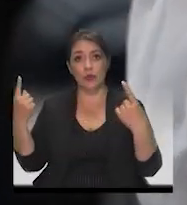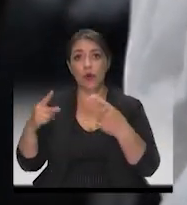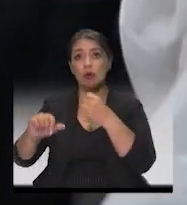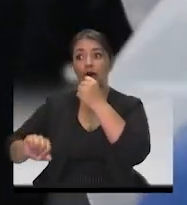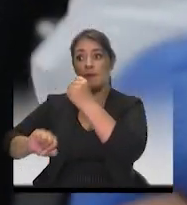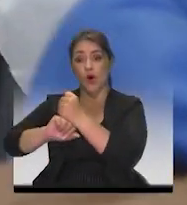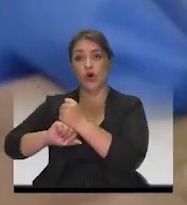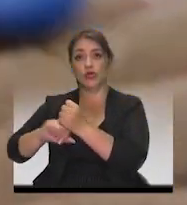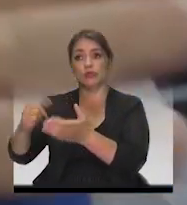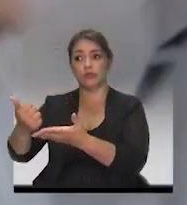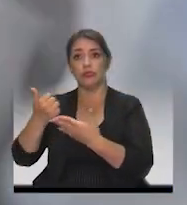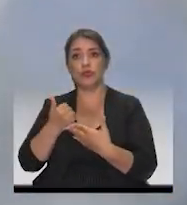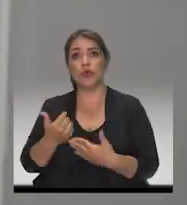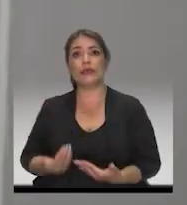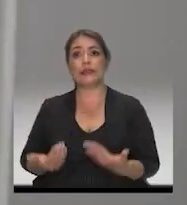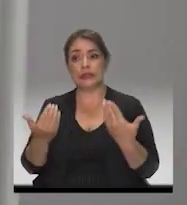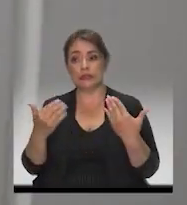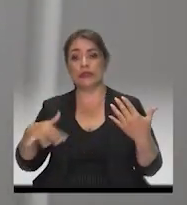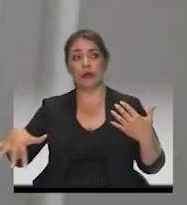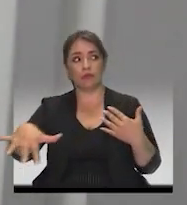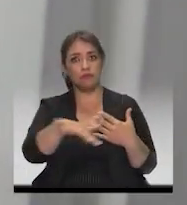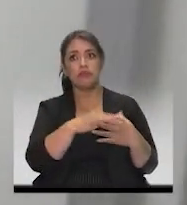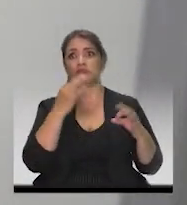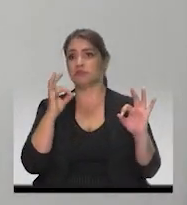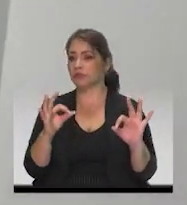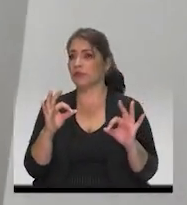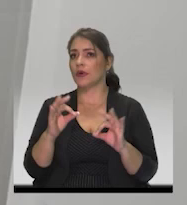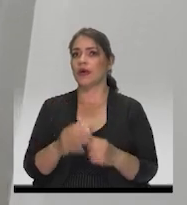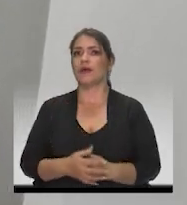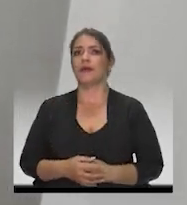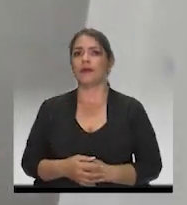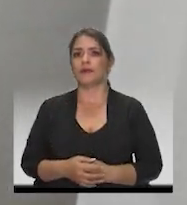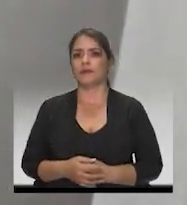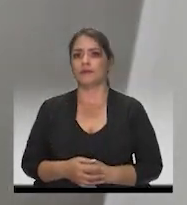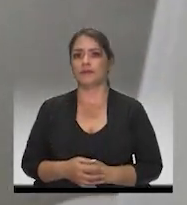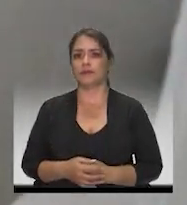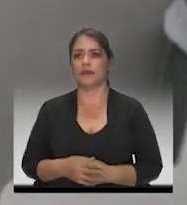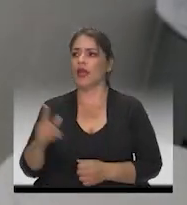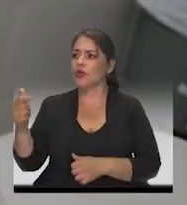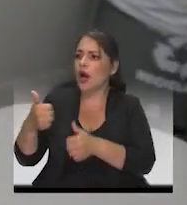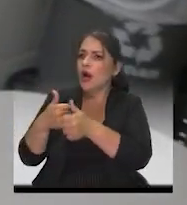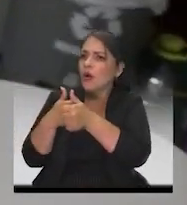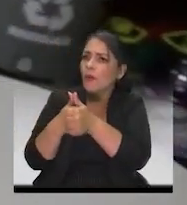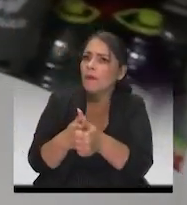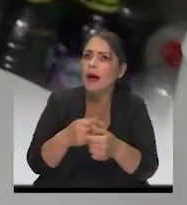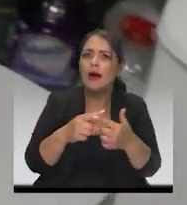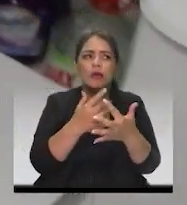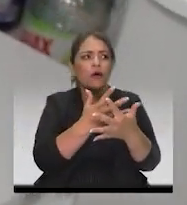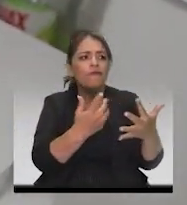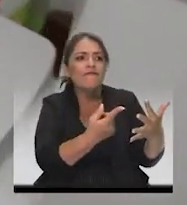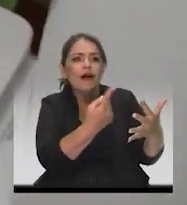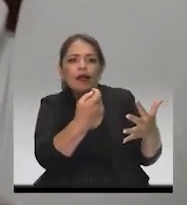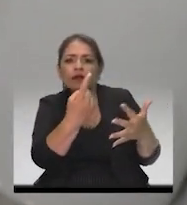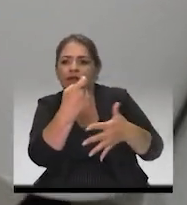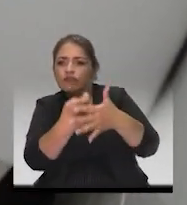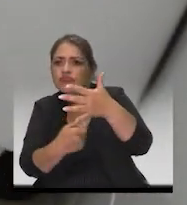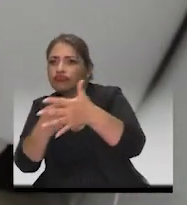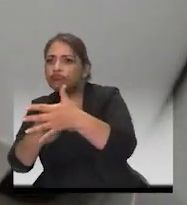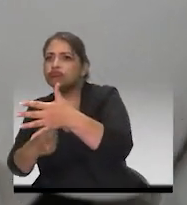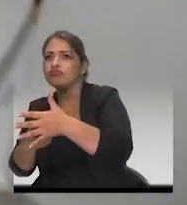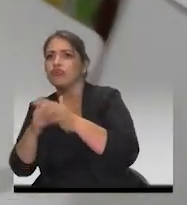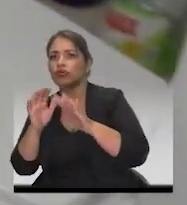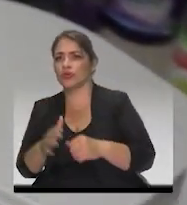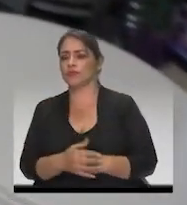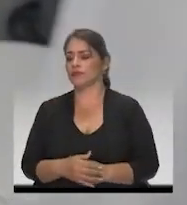y Protección Social del municipio de Itagüí. Nos está haciendo los acompañamientos constantemente